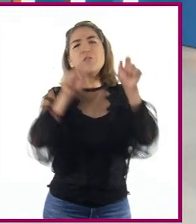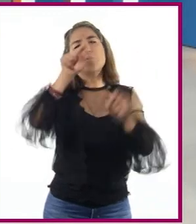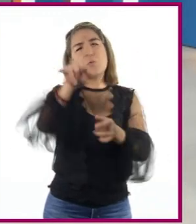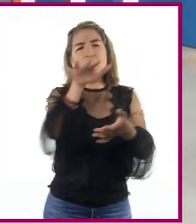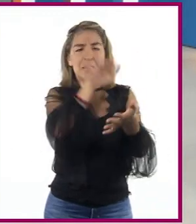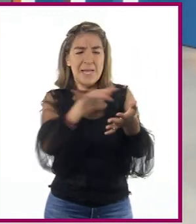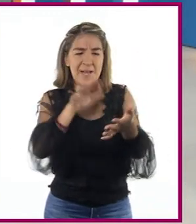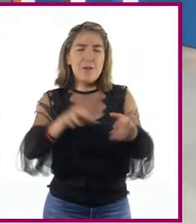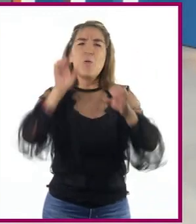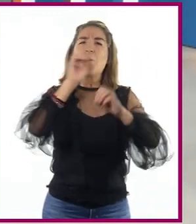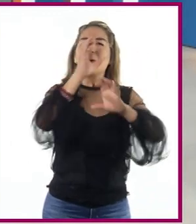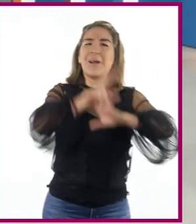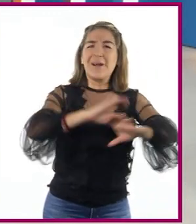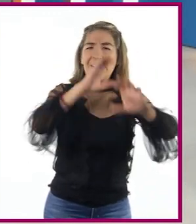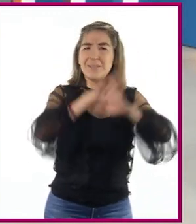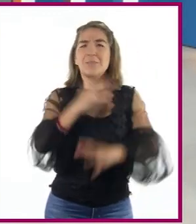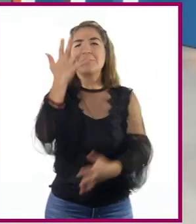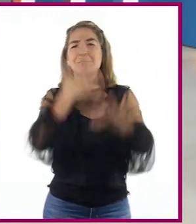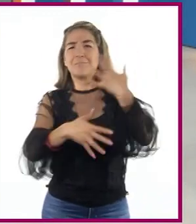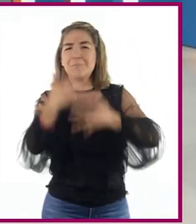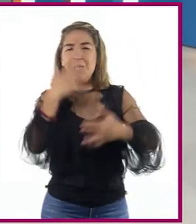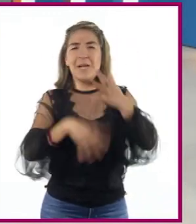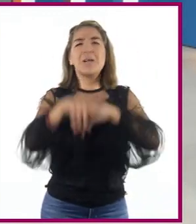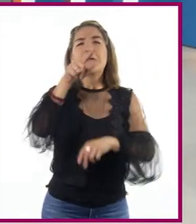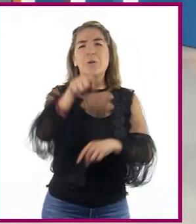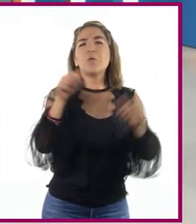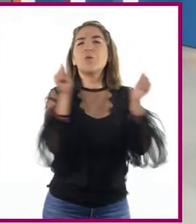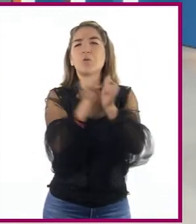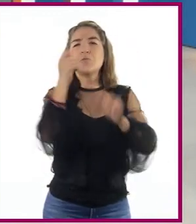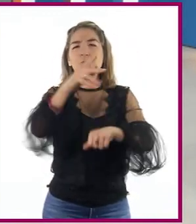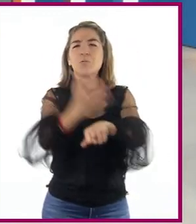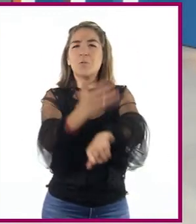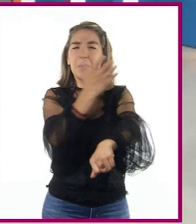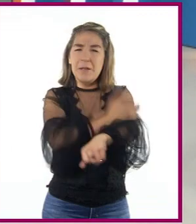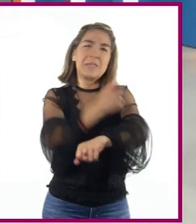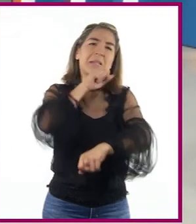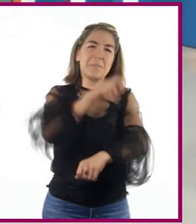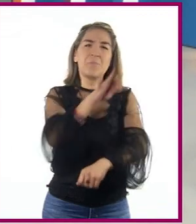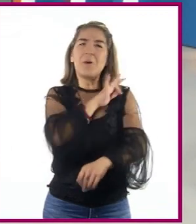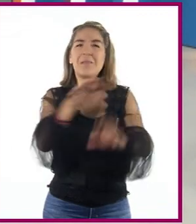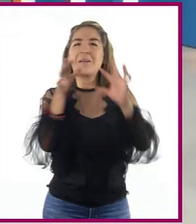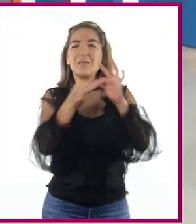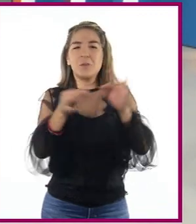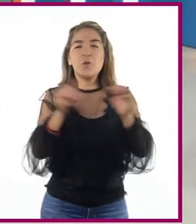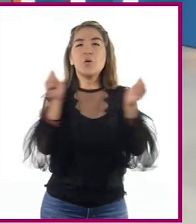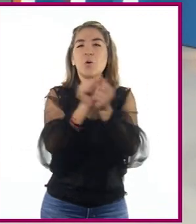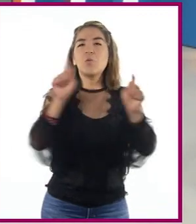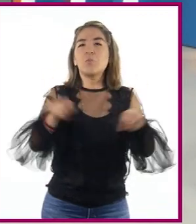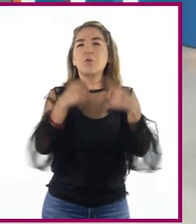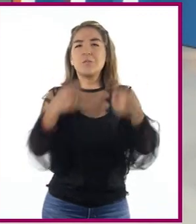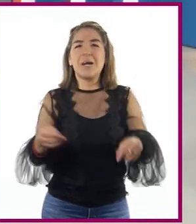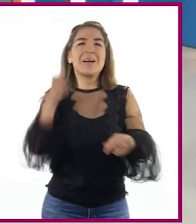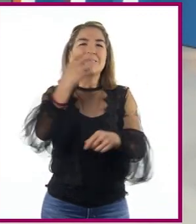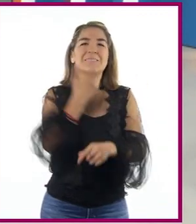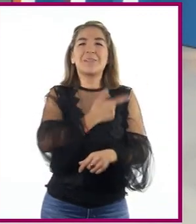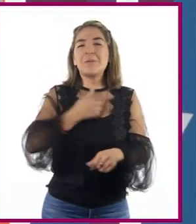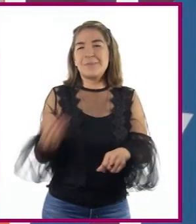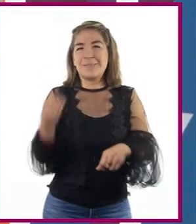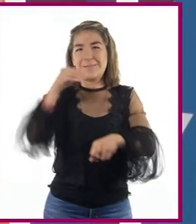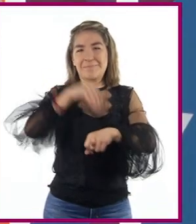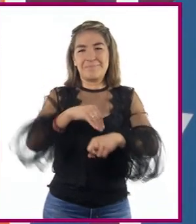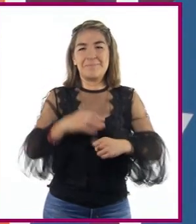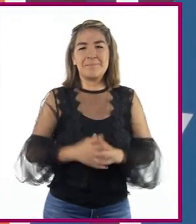o cantarla ante sus compañeros e incluso podrán adaptar la música de una canción que les